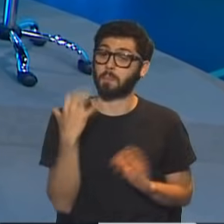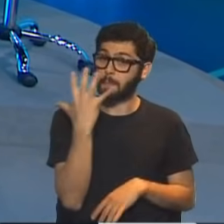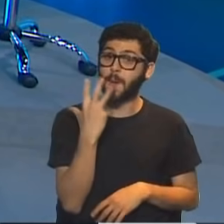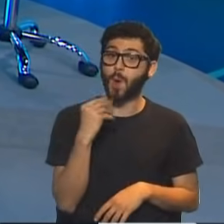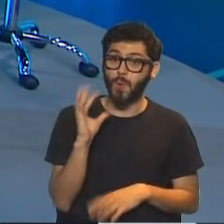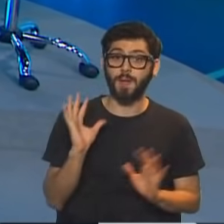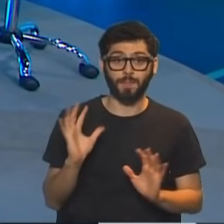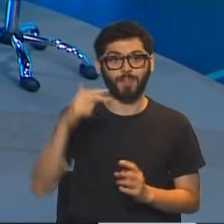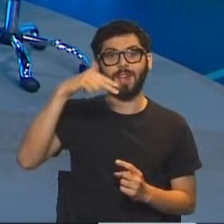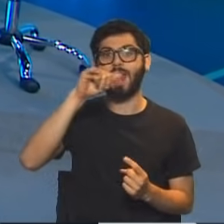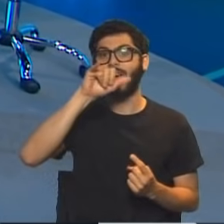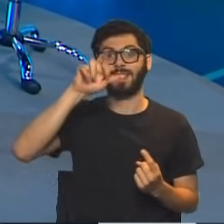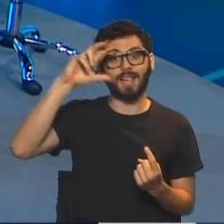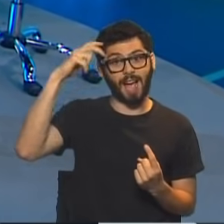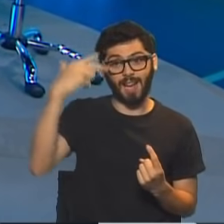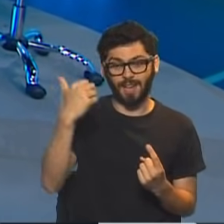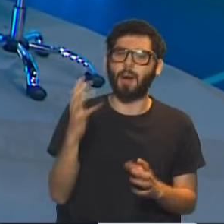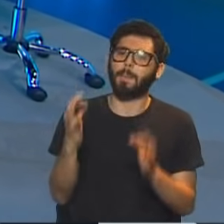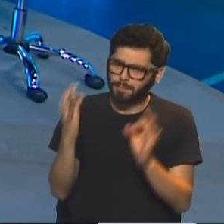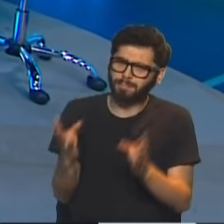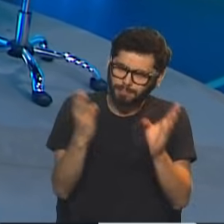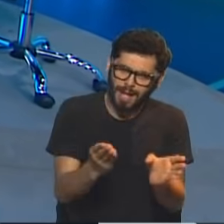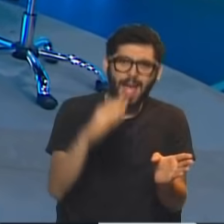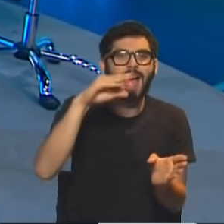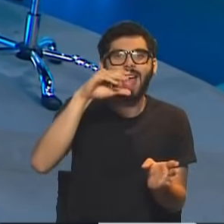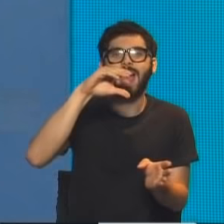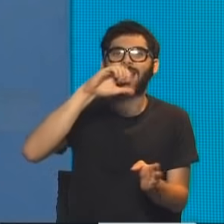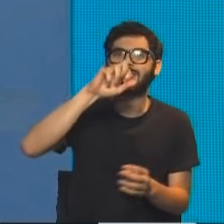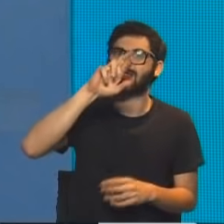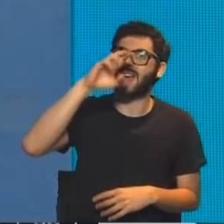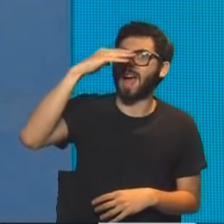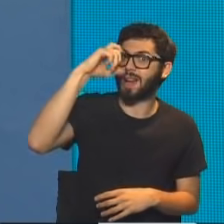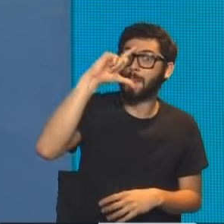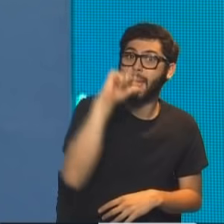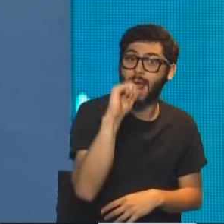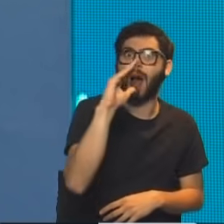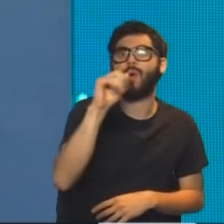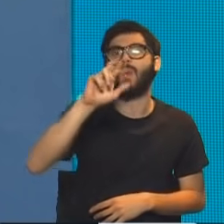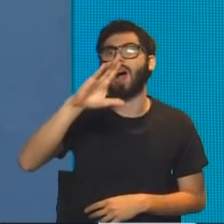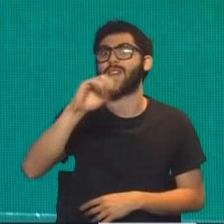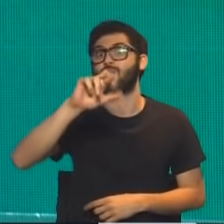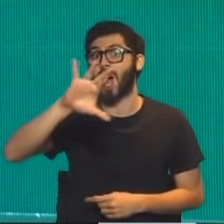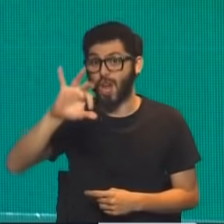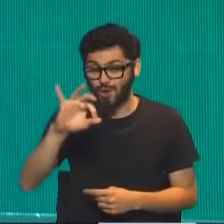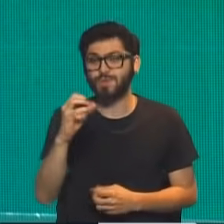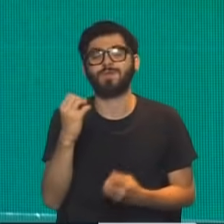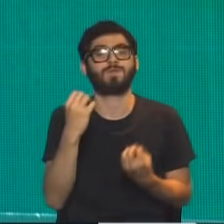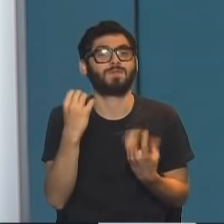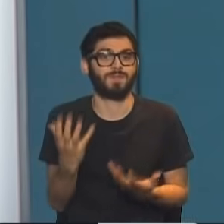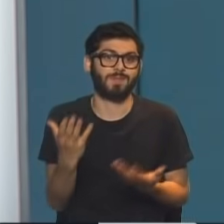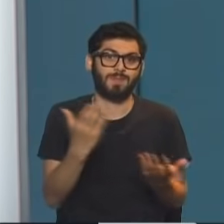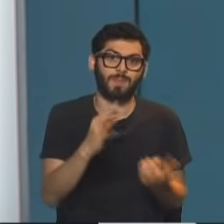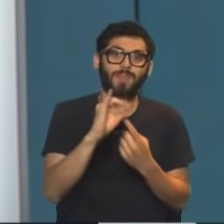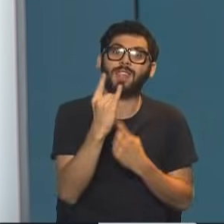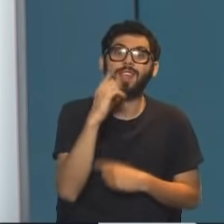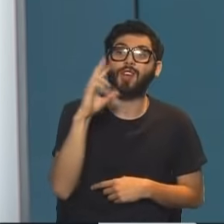esta mesa. Nazarena del Magno. Al revés, voy a empezar por acá, por Carmela Bárbaro. ¿Cómo estás, Carmen? Bienvenida. Buenas noches. Osvaldo Quiroga, ¿cómo le va? Bendito yo